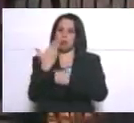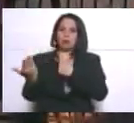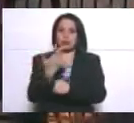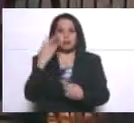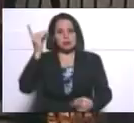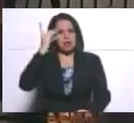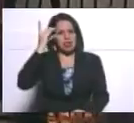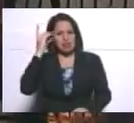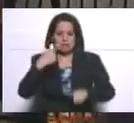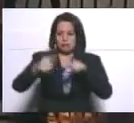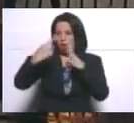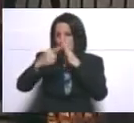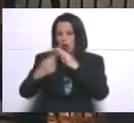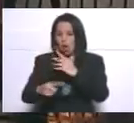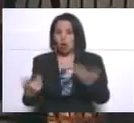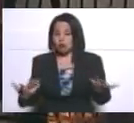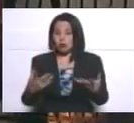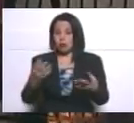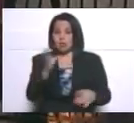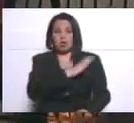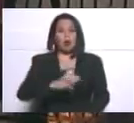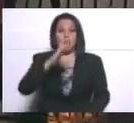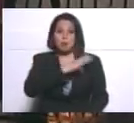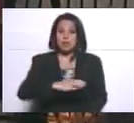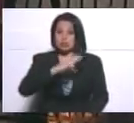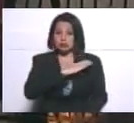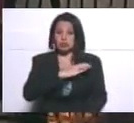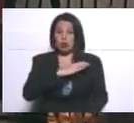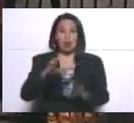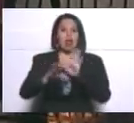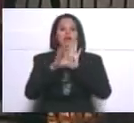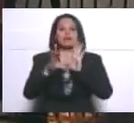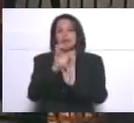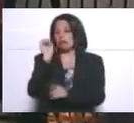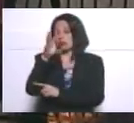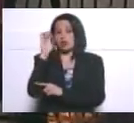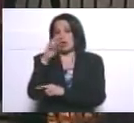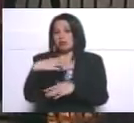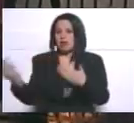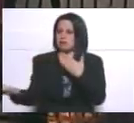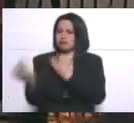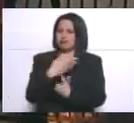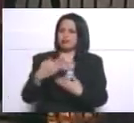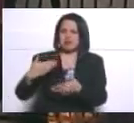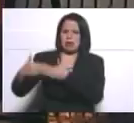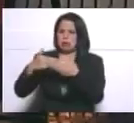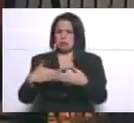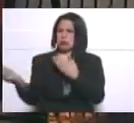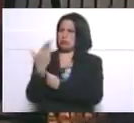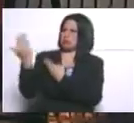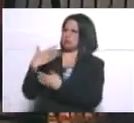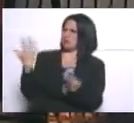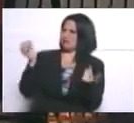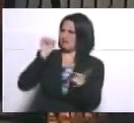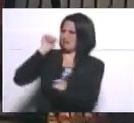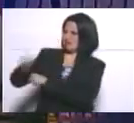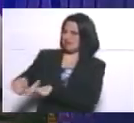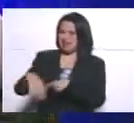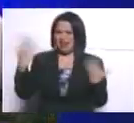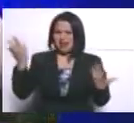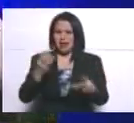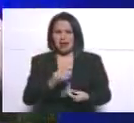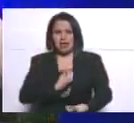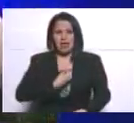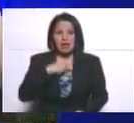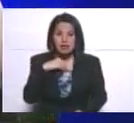sancionaron por formar parte de la comisión de la constituyente, por ejemplo. Y a los poderes públicos nacionales, la presidenta del Poder